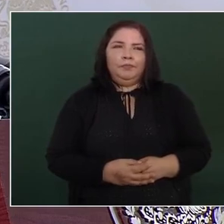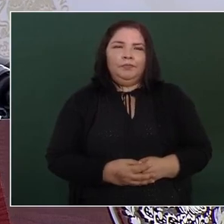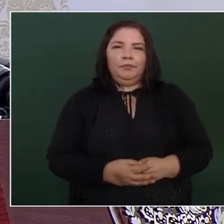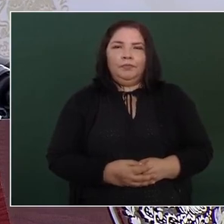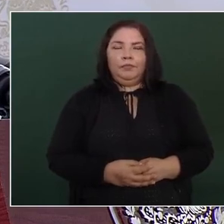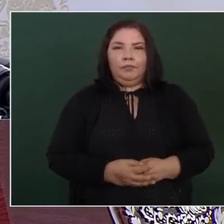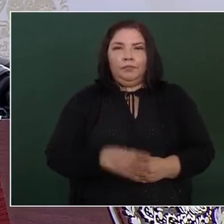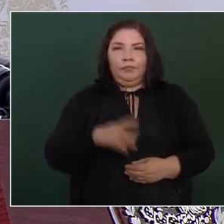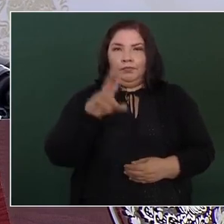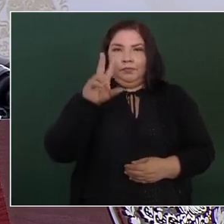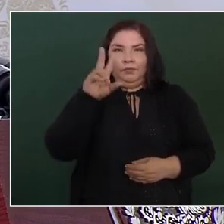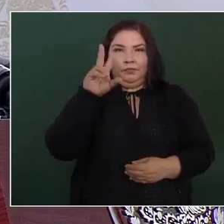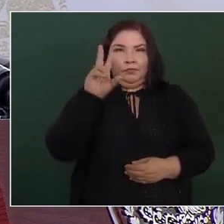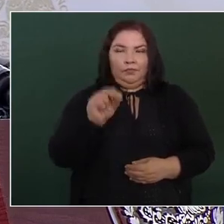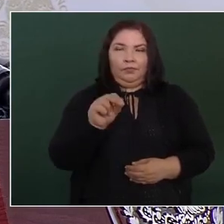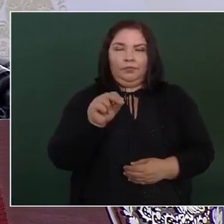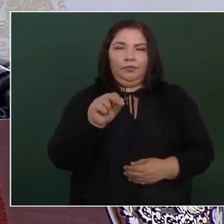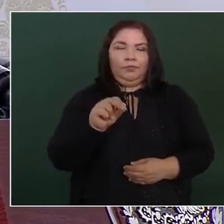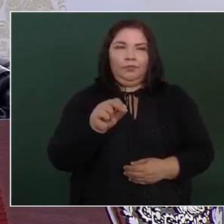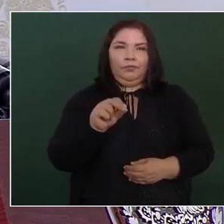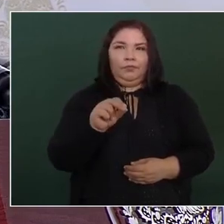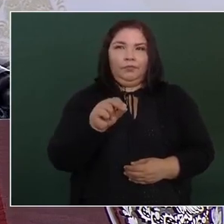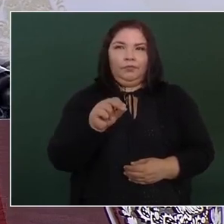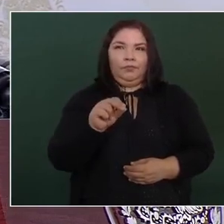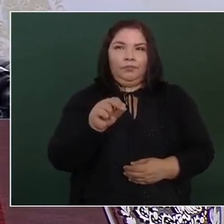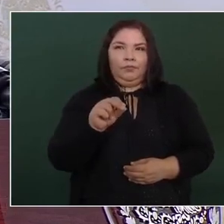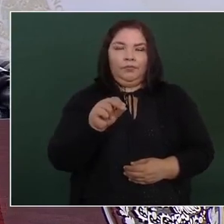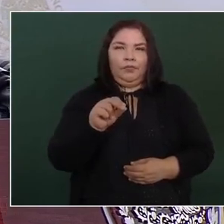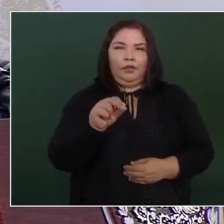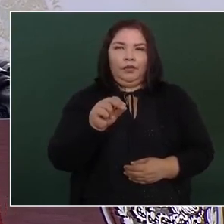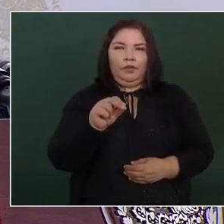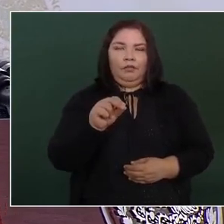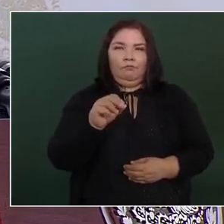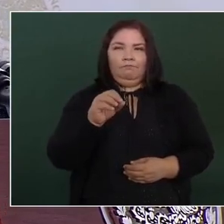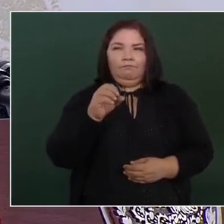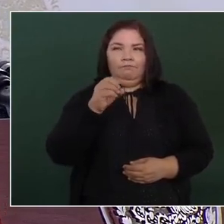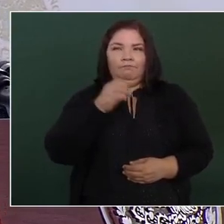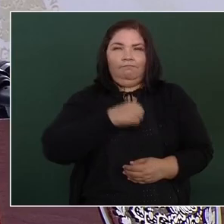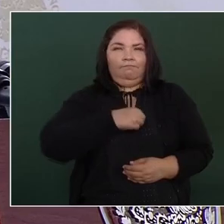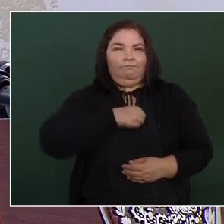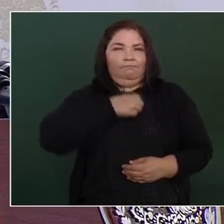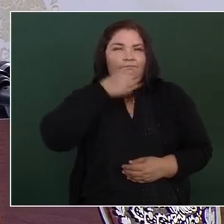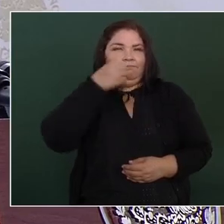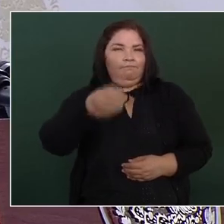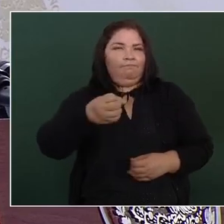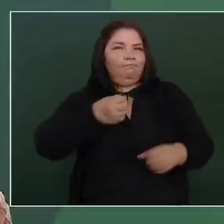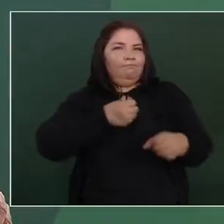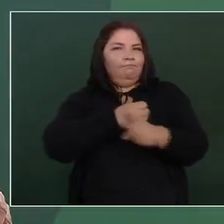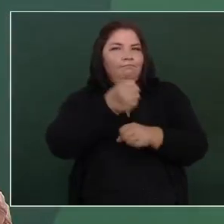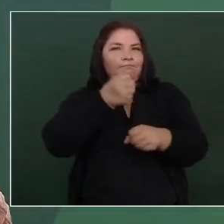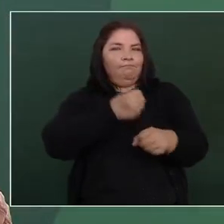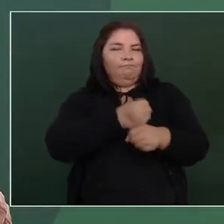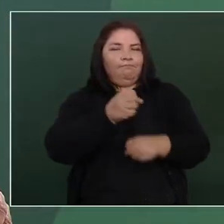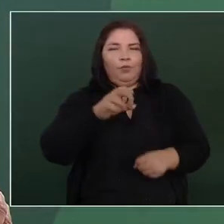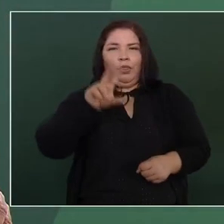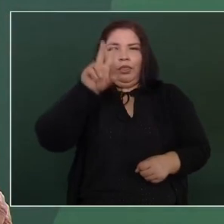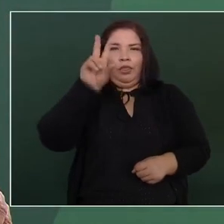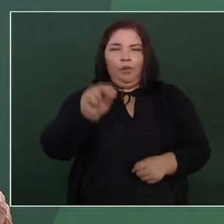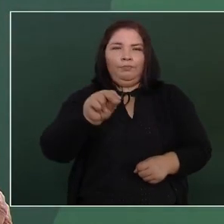no a la odiosa violencia